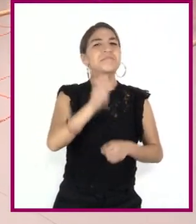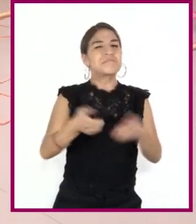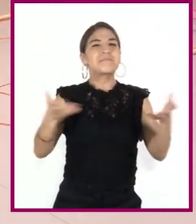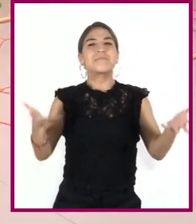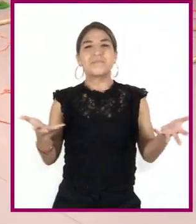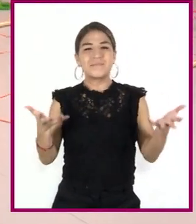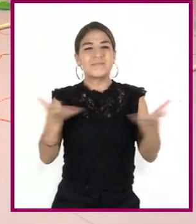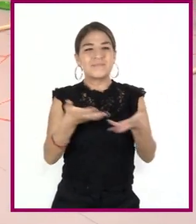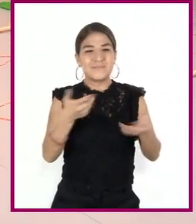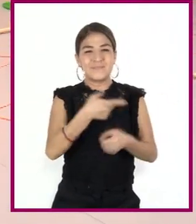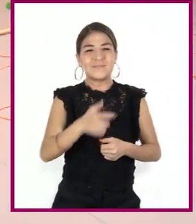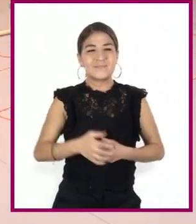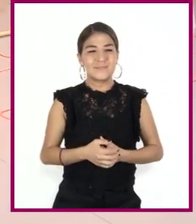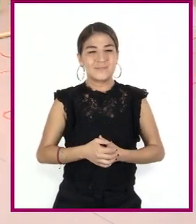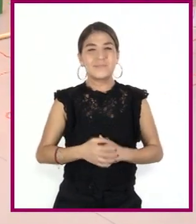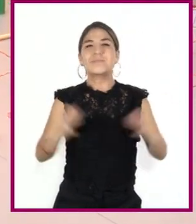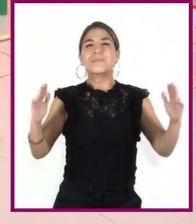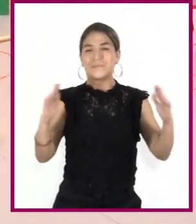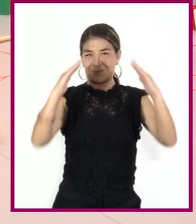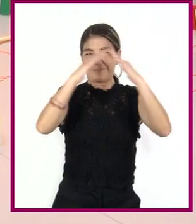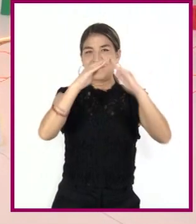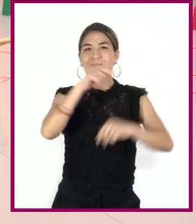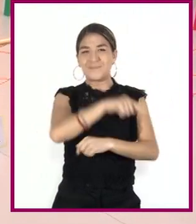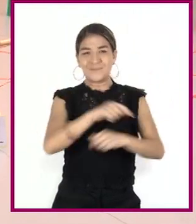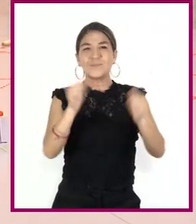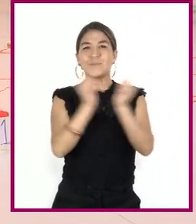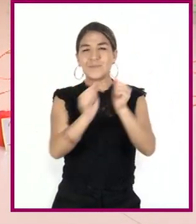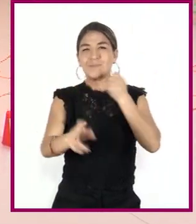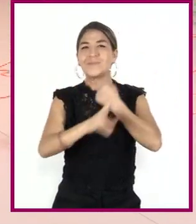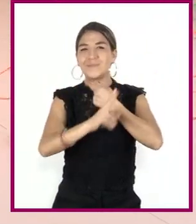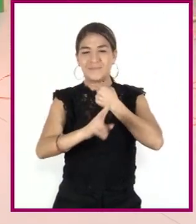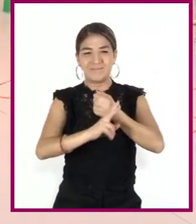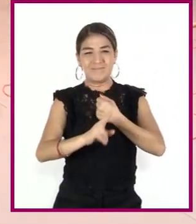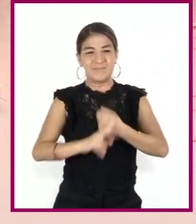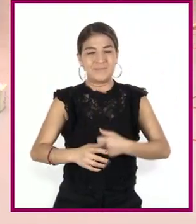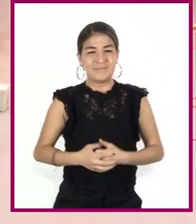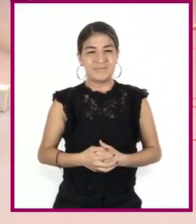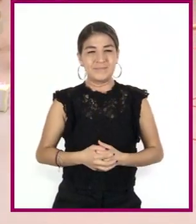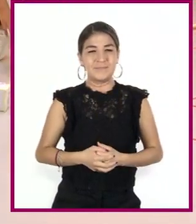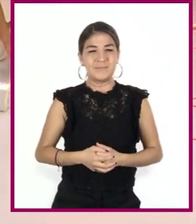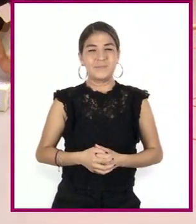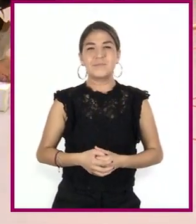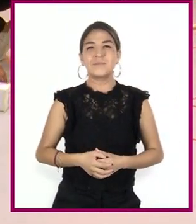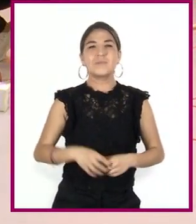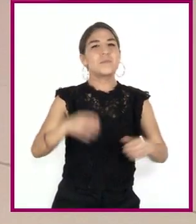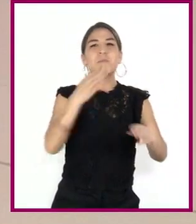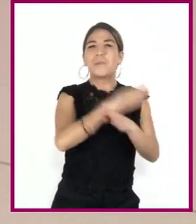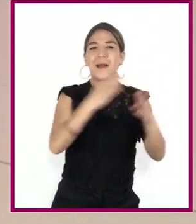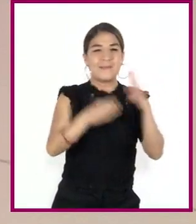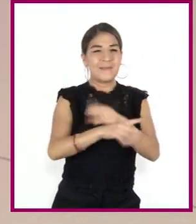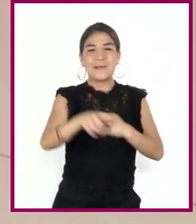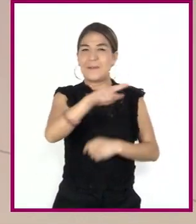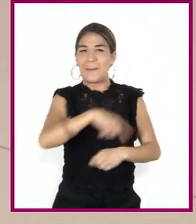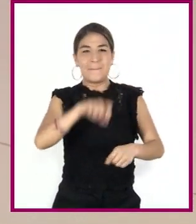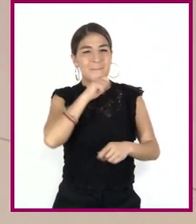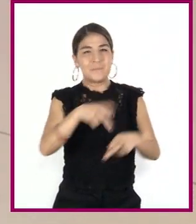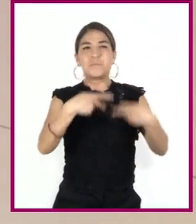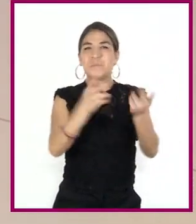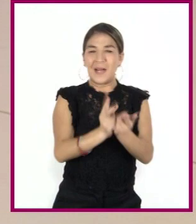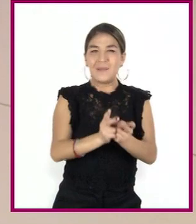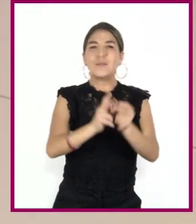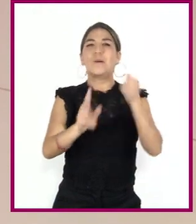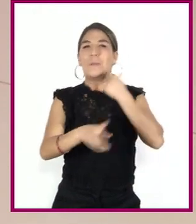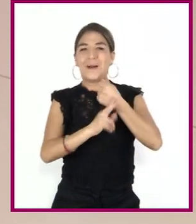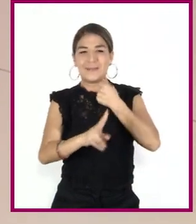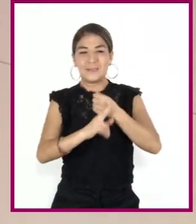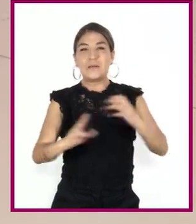actividad se tiene que hacer ahí? La pirámide con los vasos. La pirámide. Vamos, tienen que hacer su pirámide con todos los materiales. Muy bien.